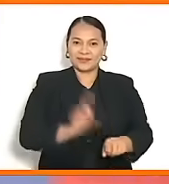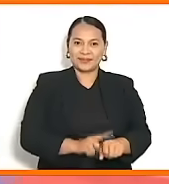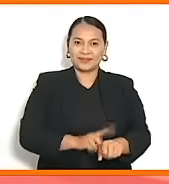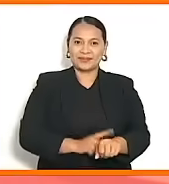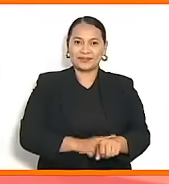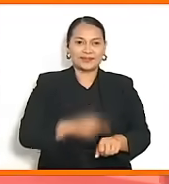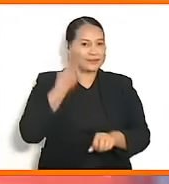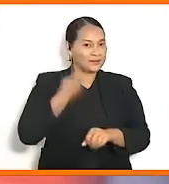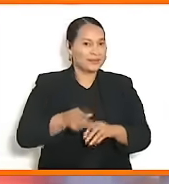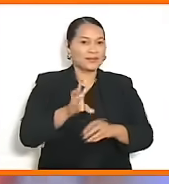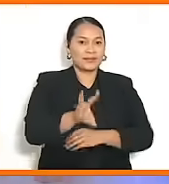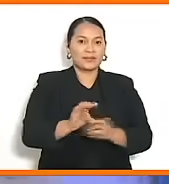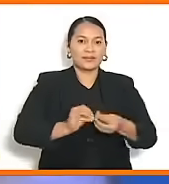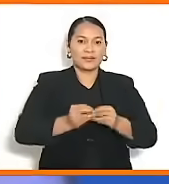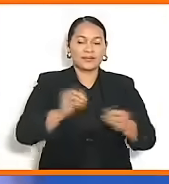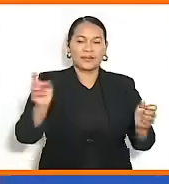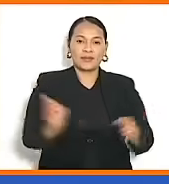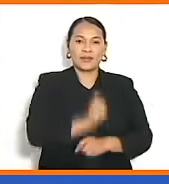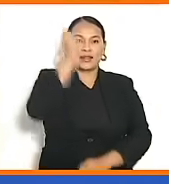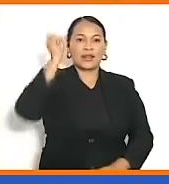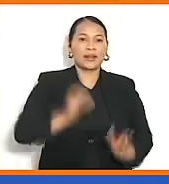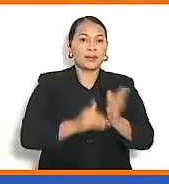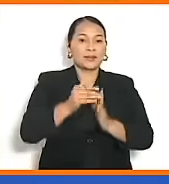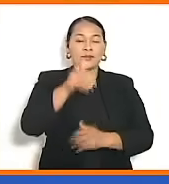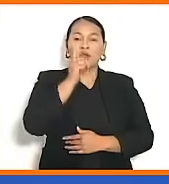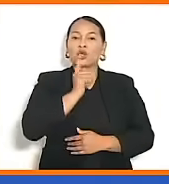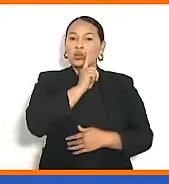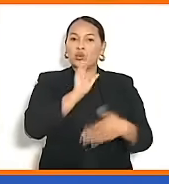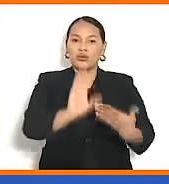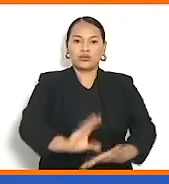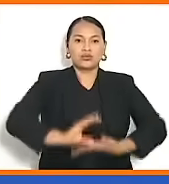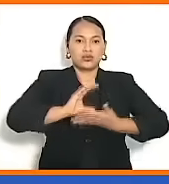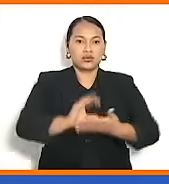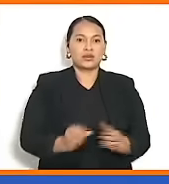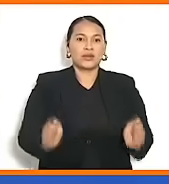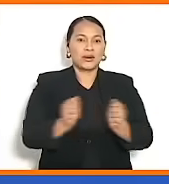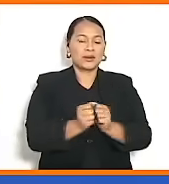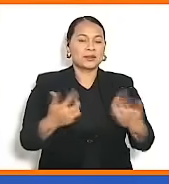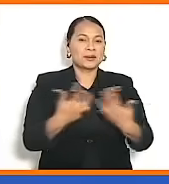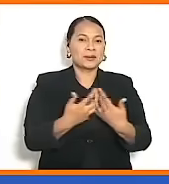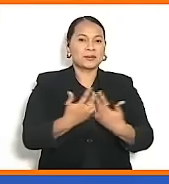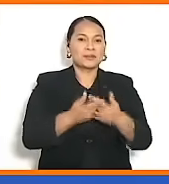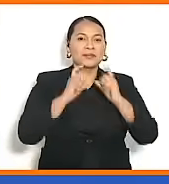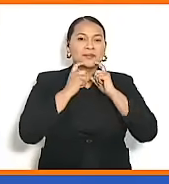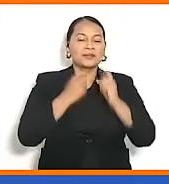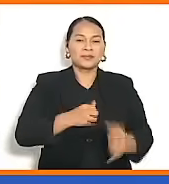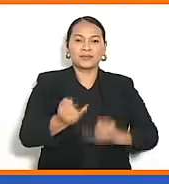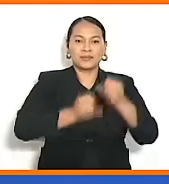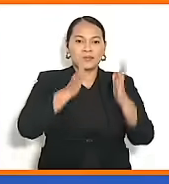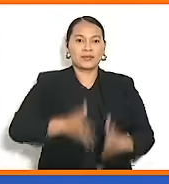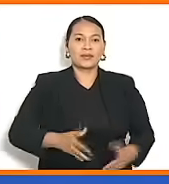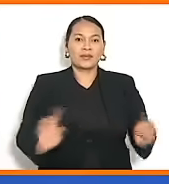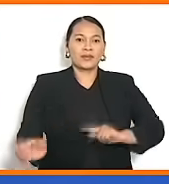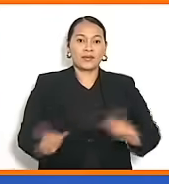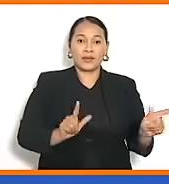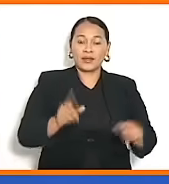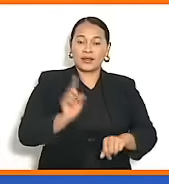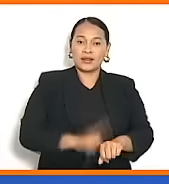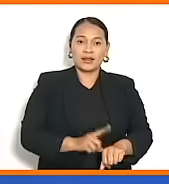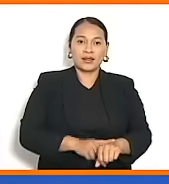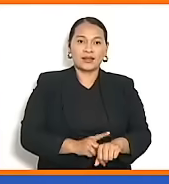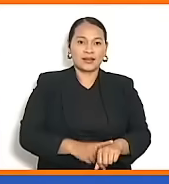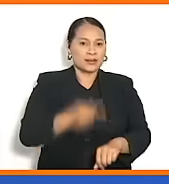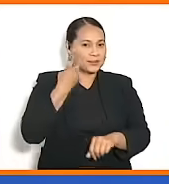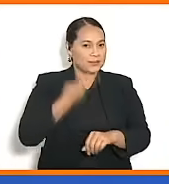a conocer esos 6 números millonarios de nuestro Loto Super Premio junto a Tatiana. Jugadores, preparados, porque en este momento vamos a